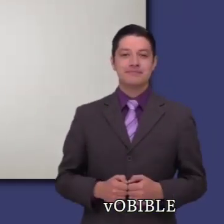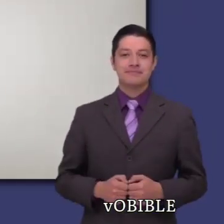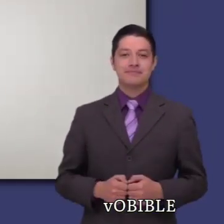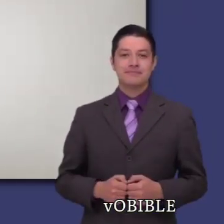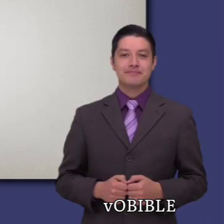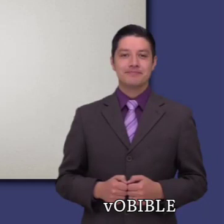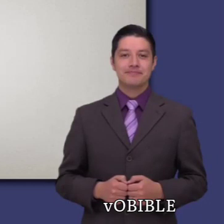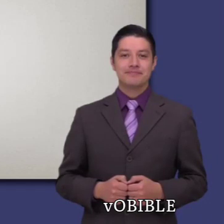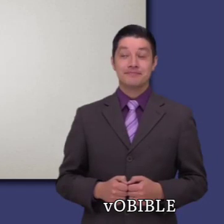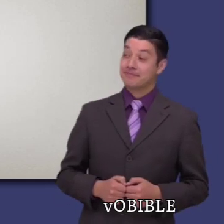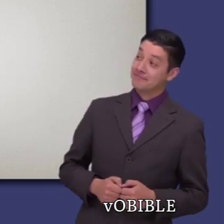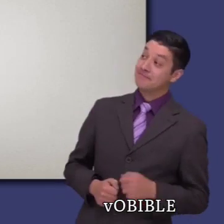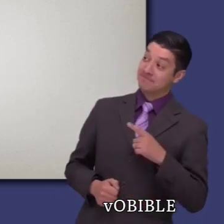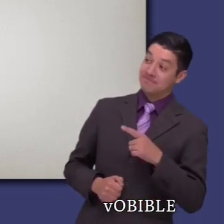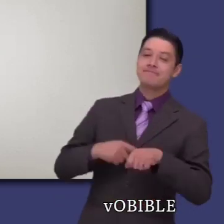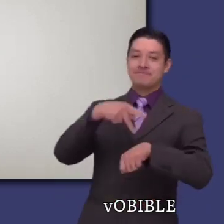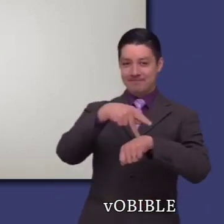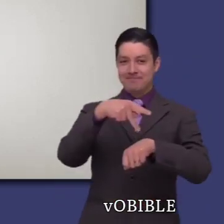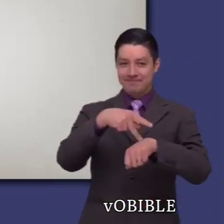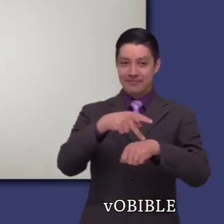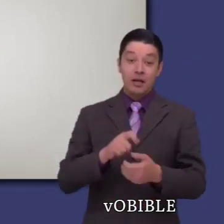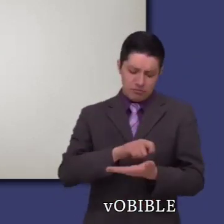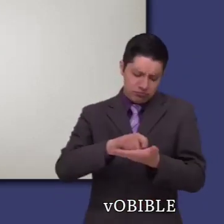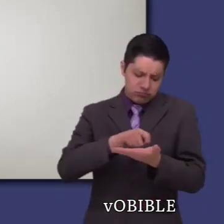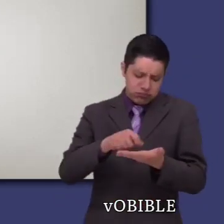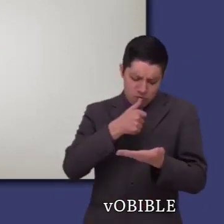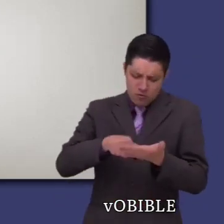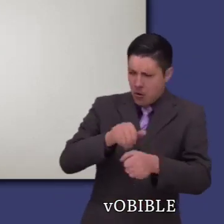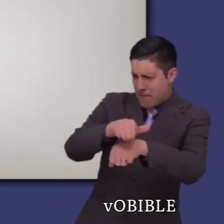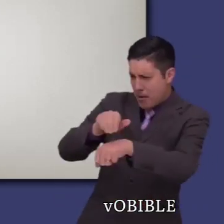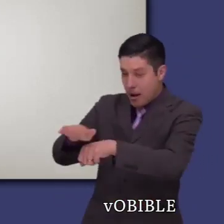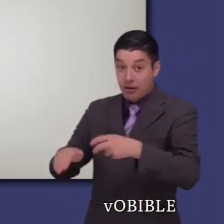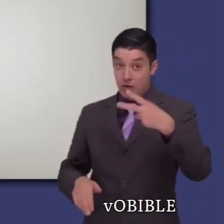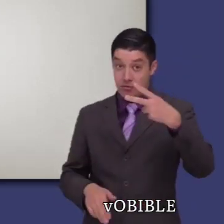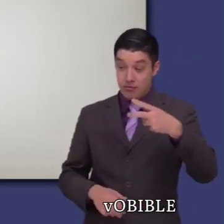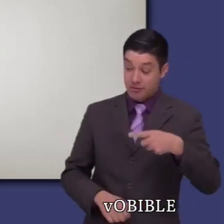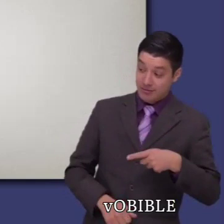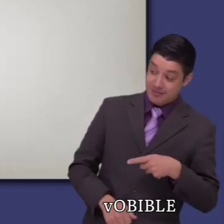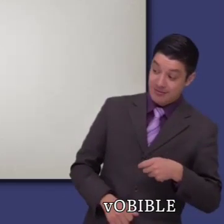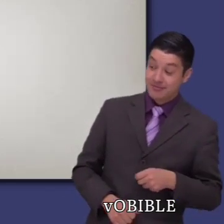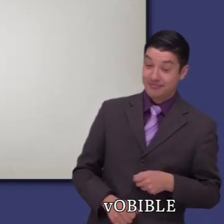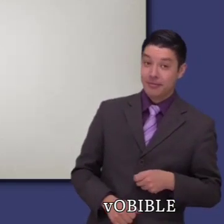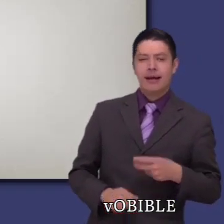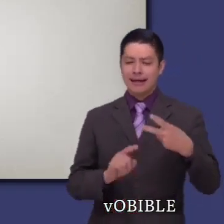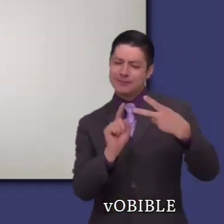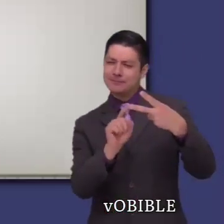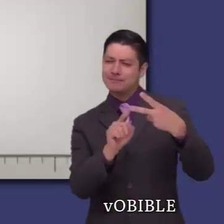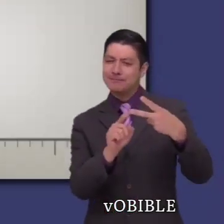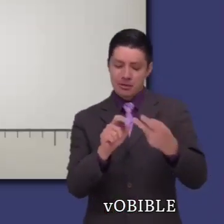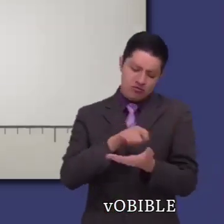El apóstol Pedro dice que él mismo escribió las dos cartas inspiradas que llevan su nombre, Primera y Segunda de Pedro.